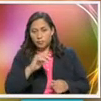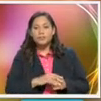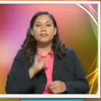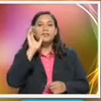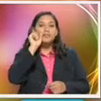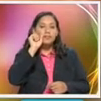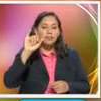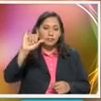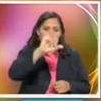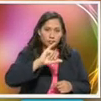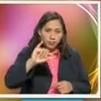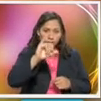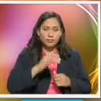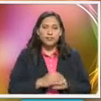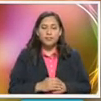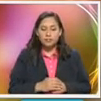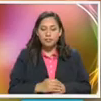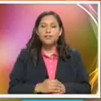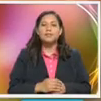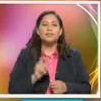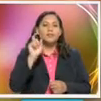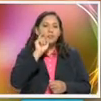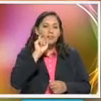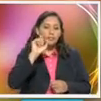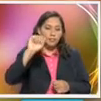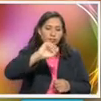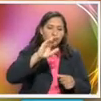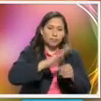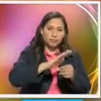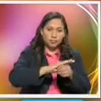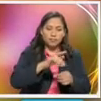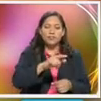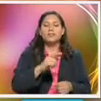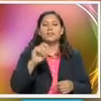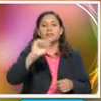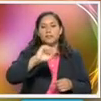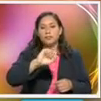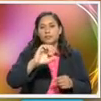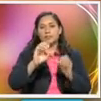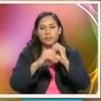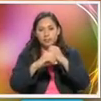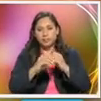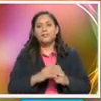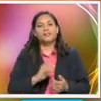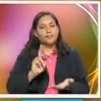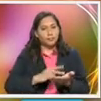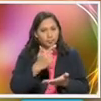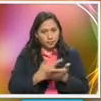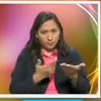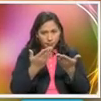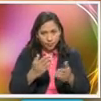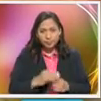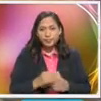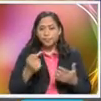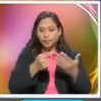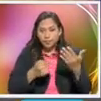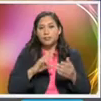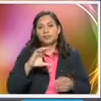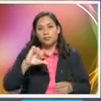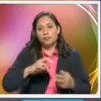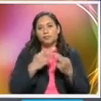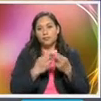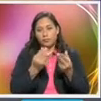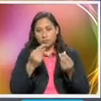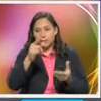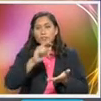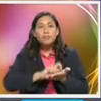jugo de naranja. 2 cucharadas de salsa de tomate. Y sal y pimienta al gusto. A ver, va de nuevo otra vez. Estos ingredientes hoy son bastantes para